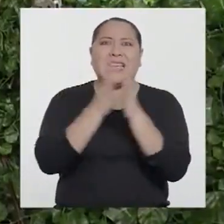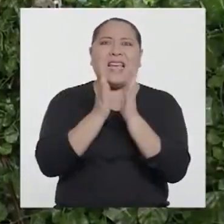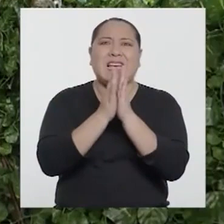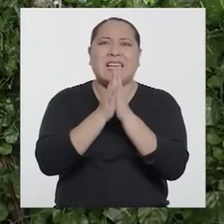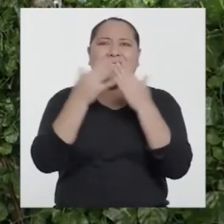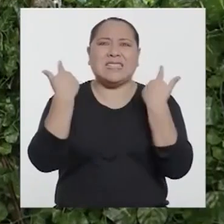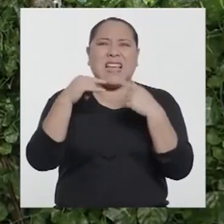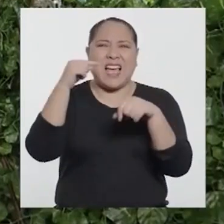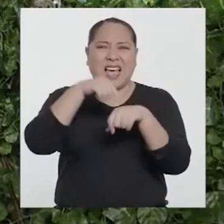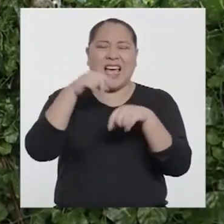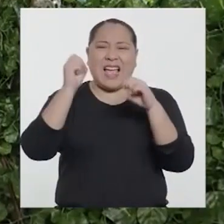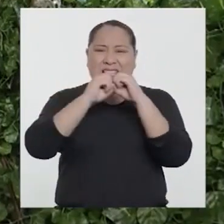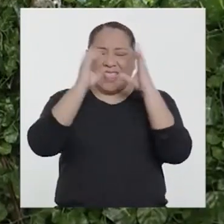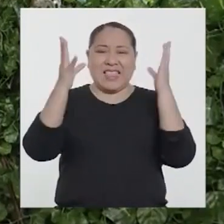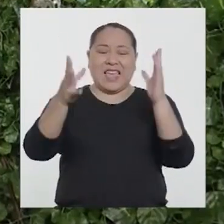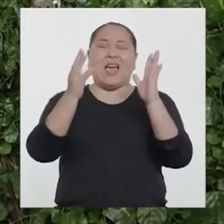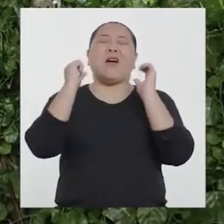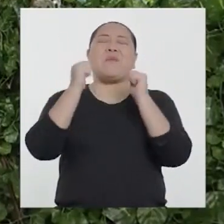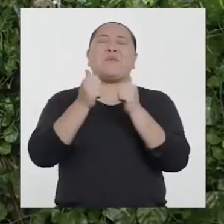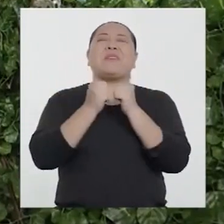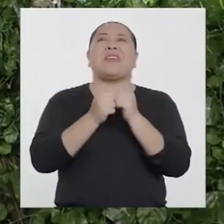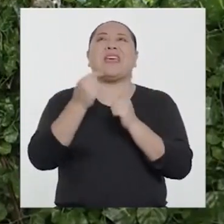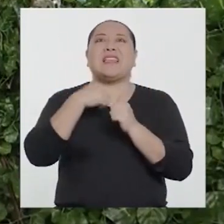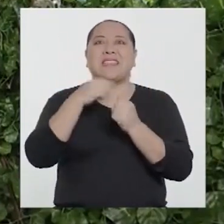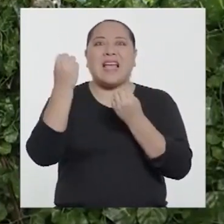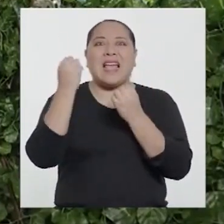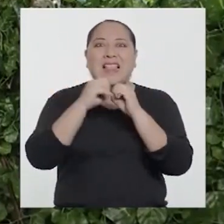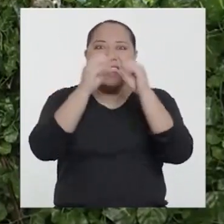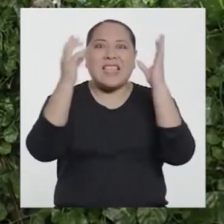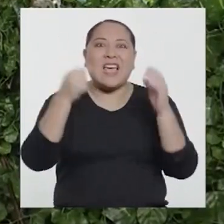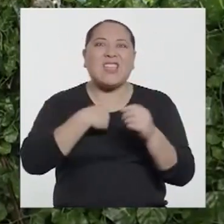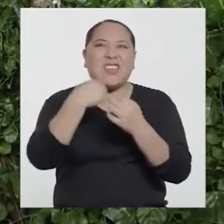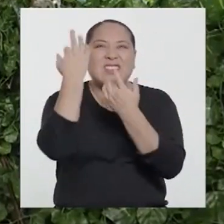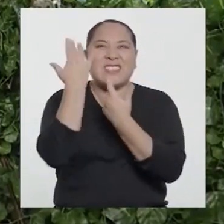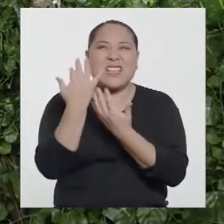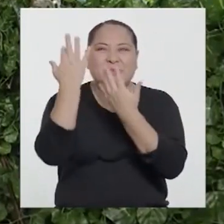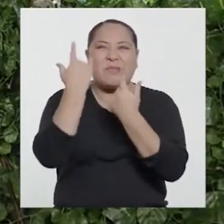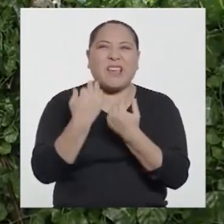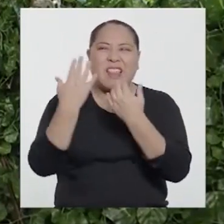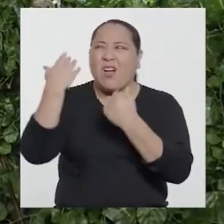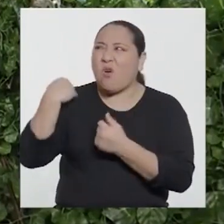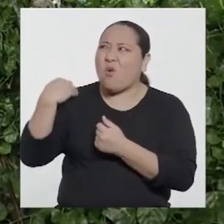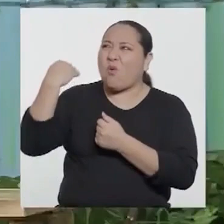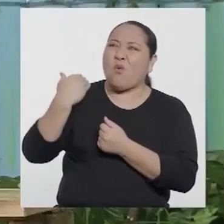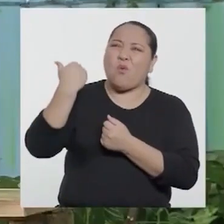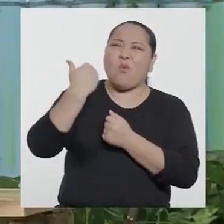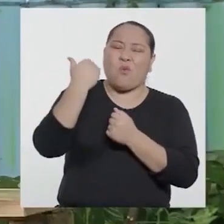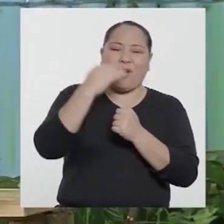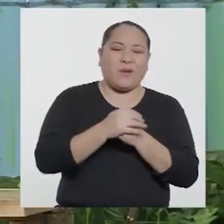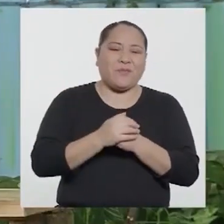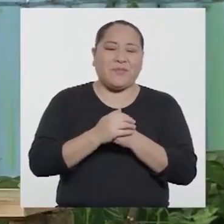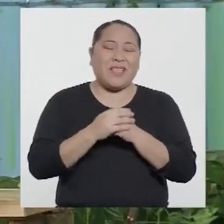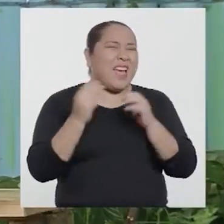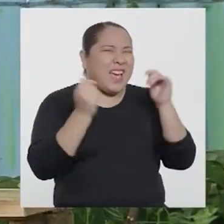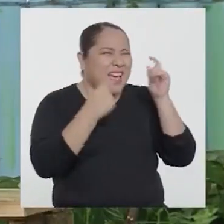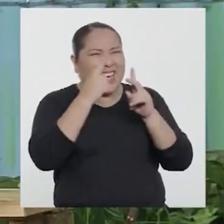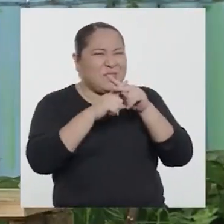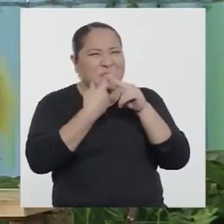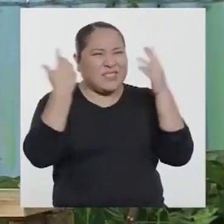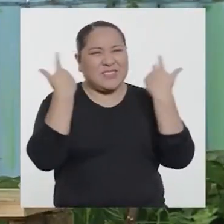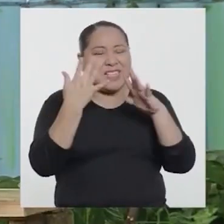el día! ¡Por fin! Es el día que más he estado esperando hace mucho tiempo. ¡Empecemos